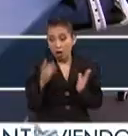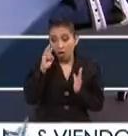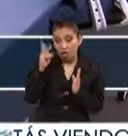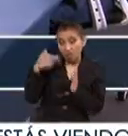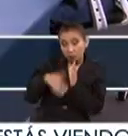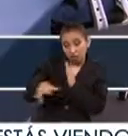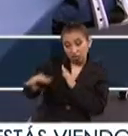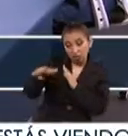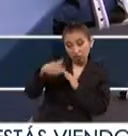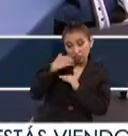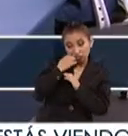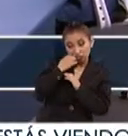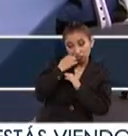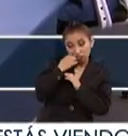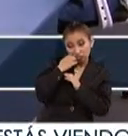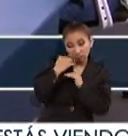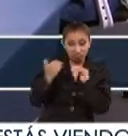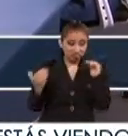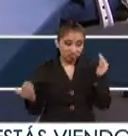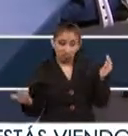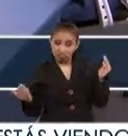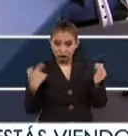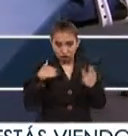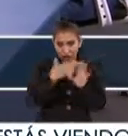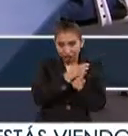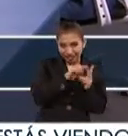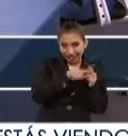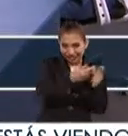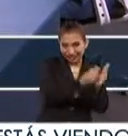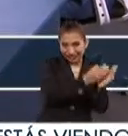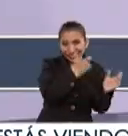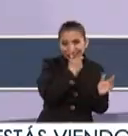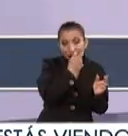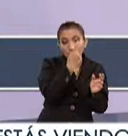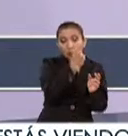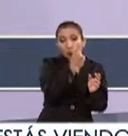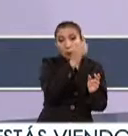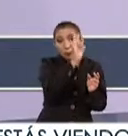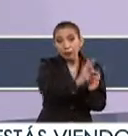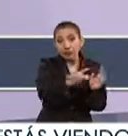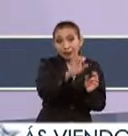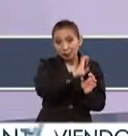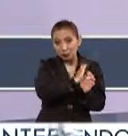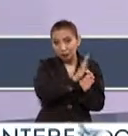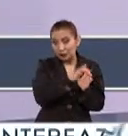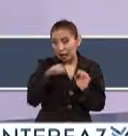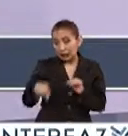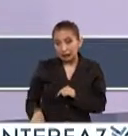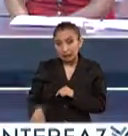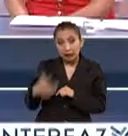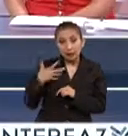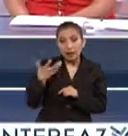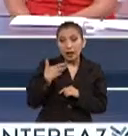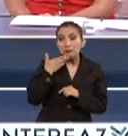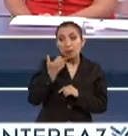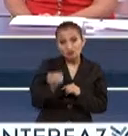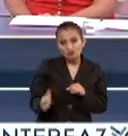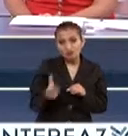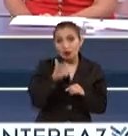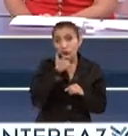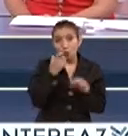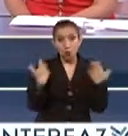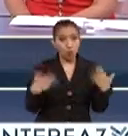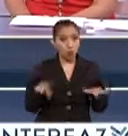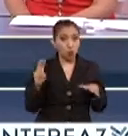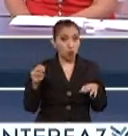el 2018, yo diría que cuando yo empecé a enseñar inglés, un 1% en España y probablemente aquí tenía un buen dominio,